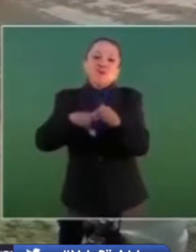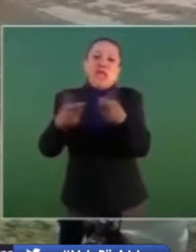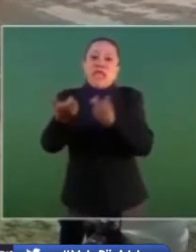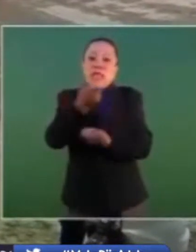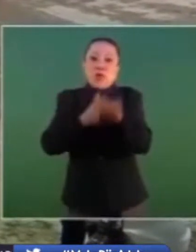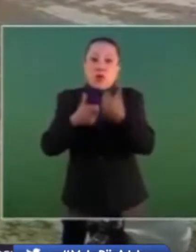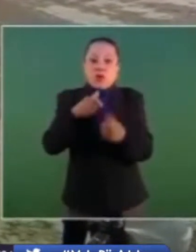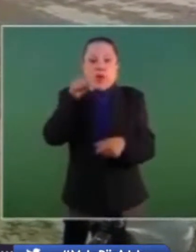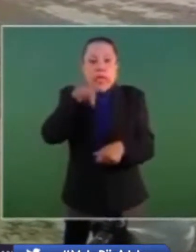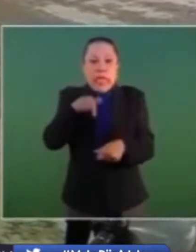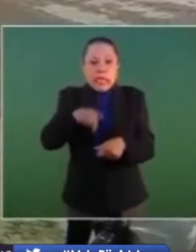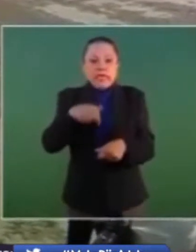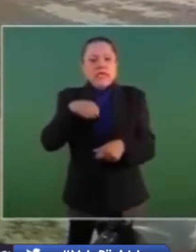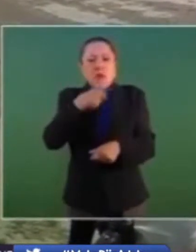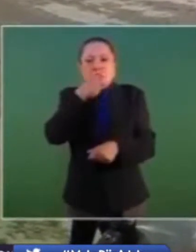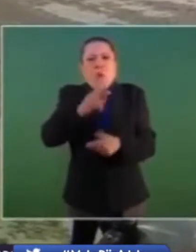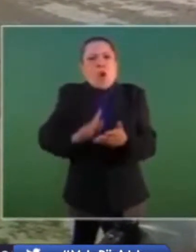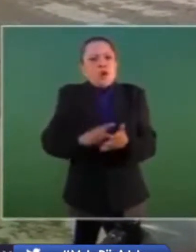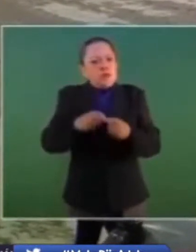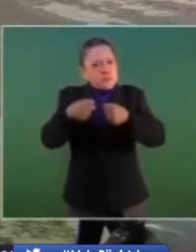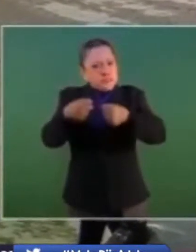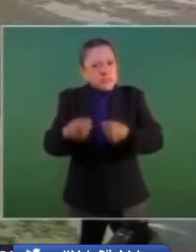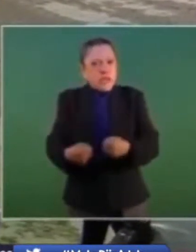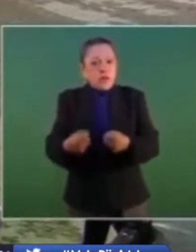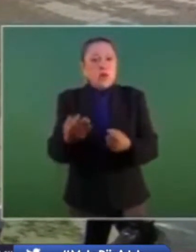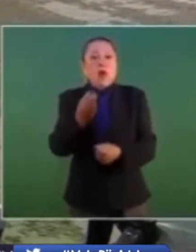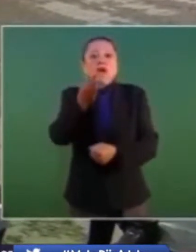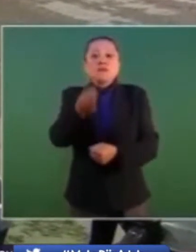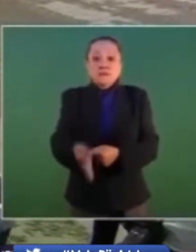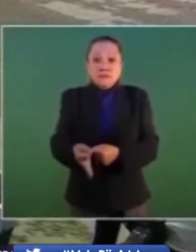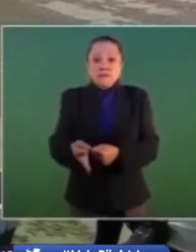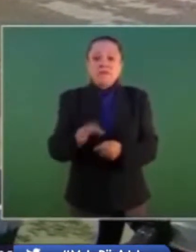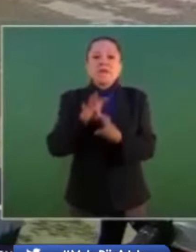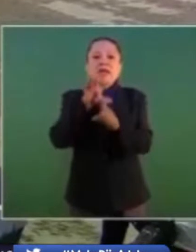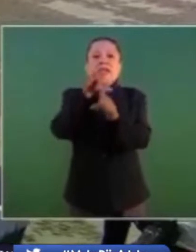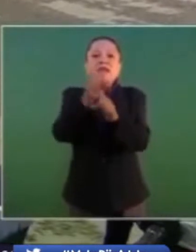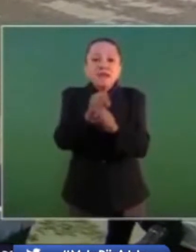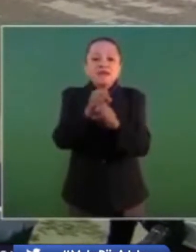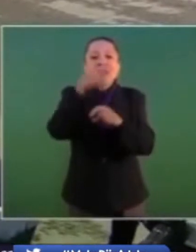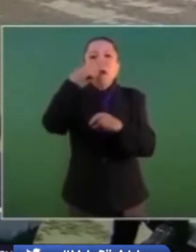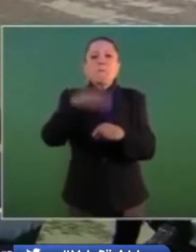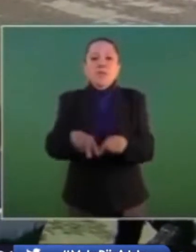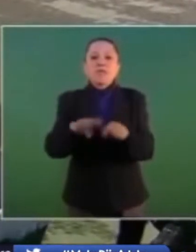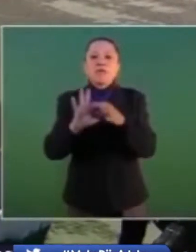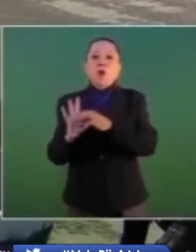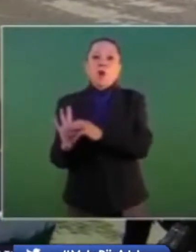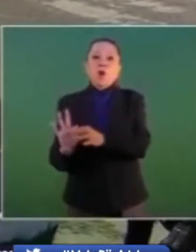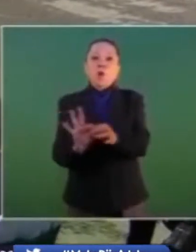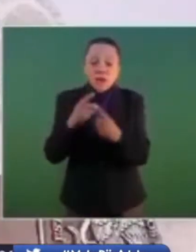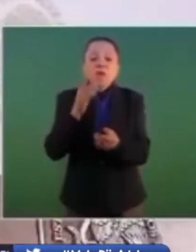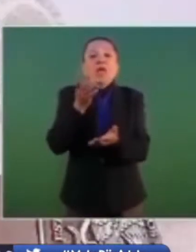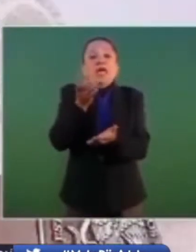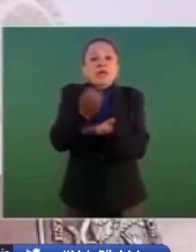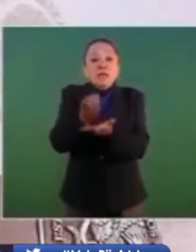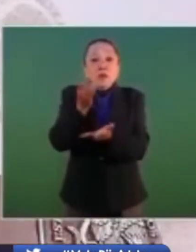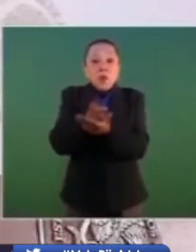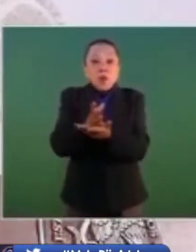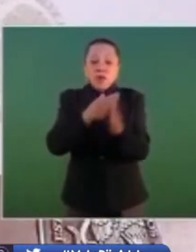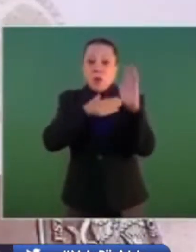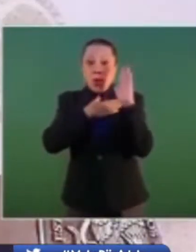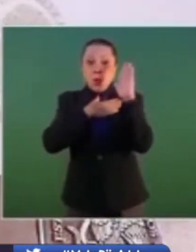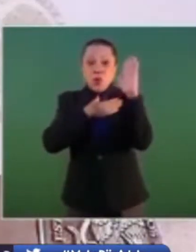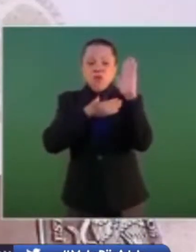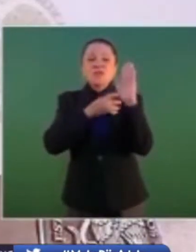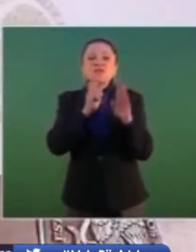recalco que hacemos nuestra intención de alcanzar un México de unión, paz y armonía. Agradecemos